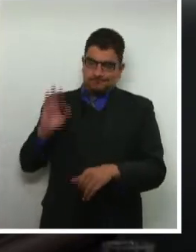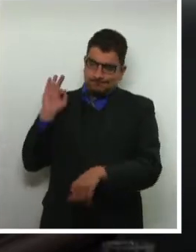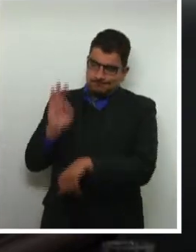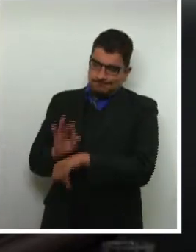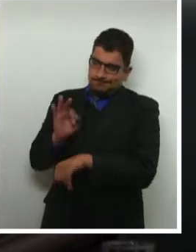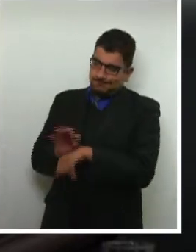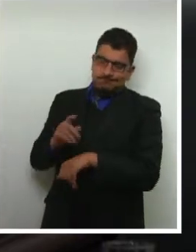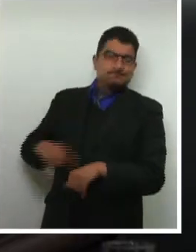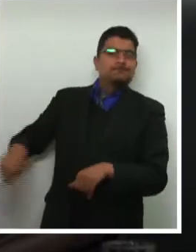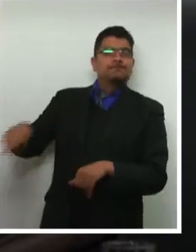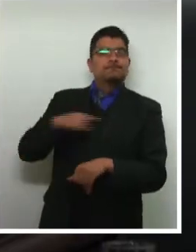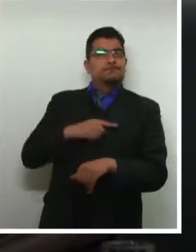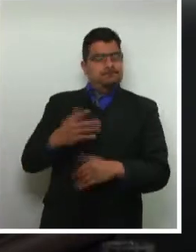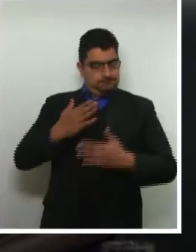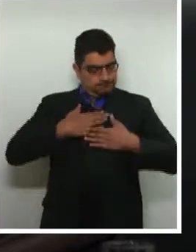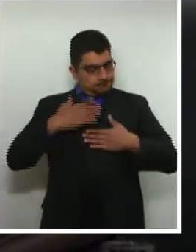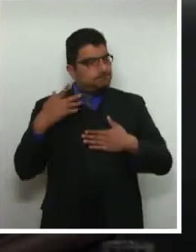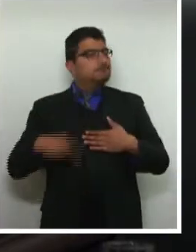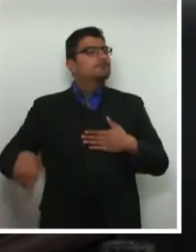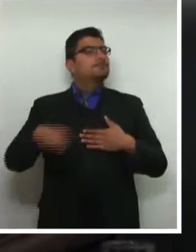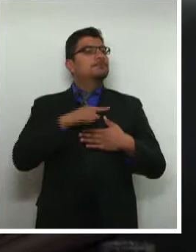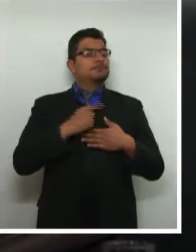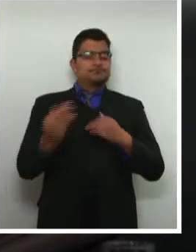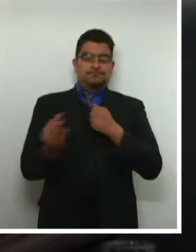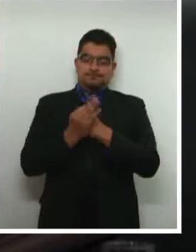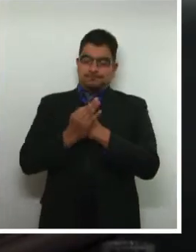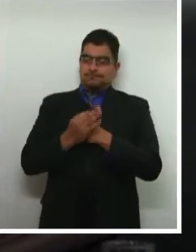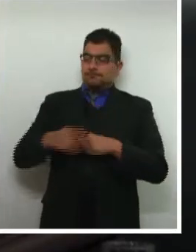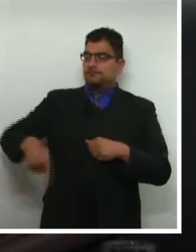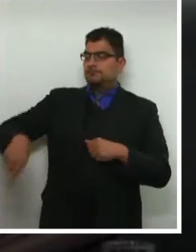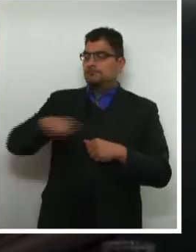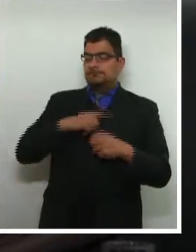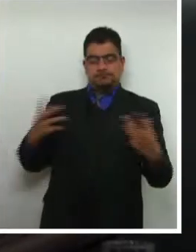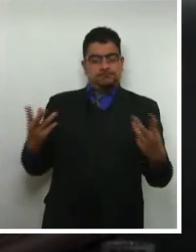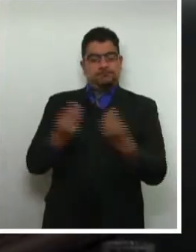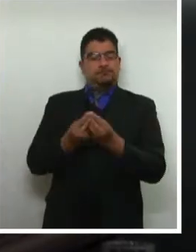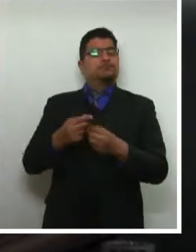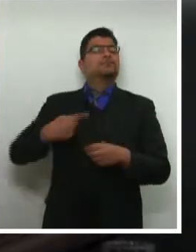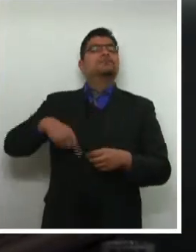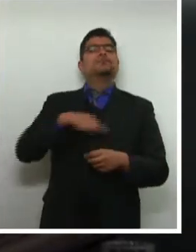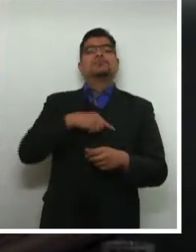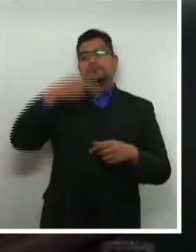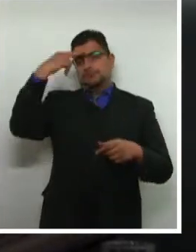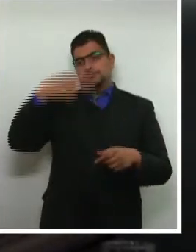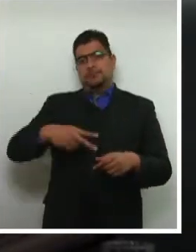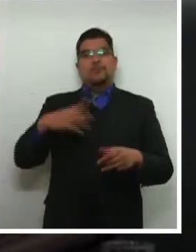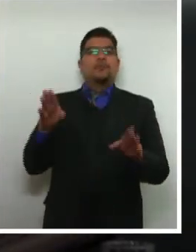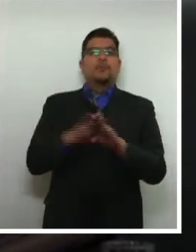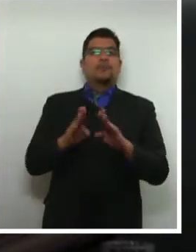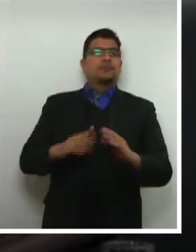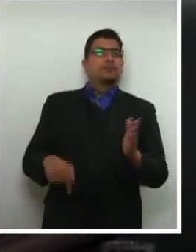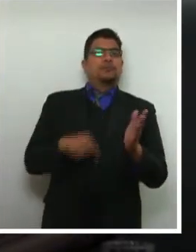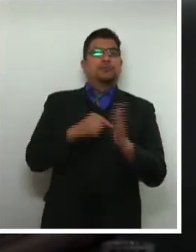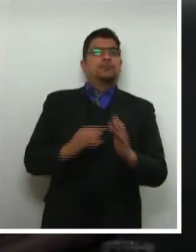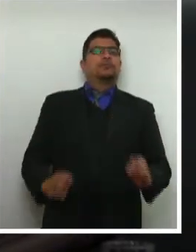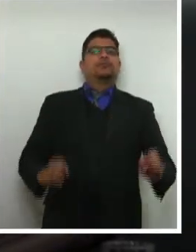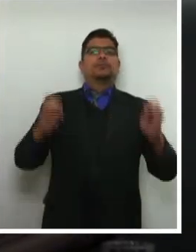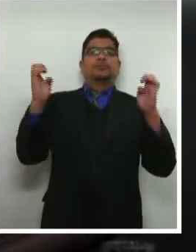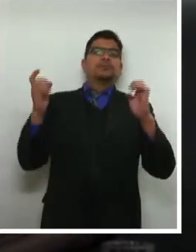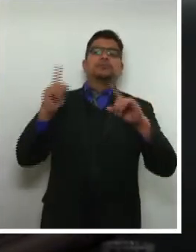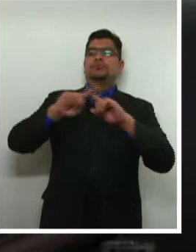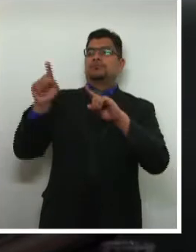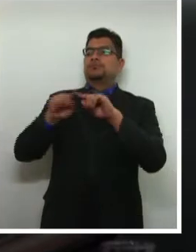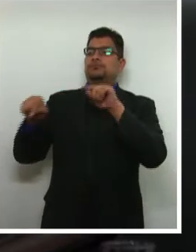lo que es nuestro, la preservación de todo aquello que nos corresponde como monumentos, zonas